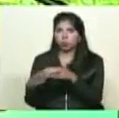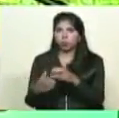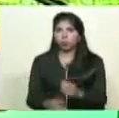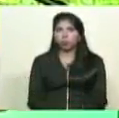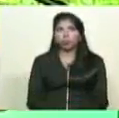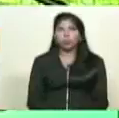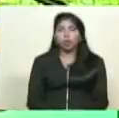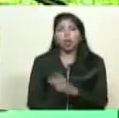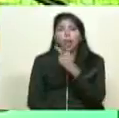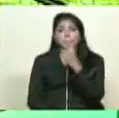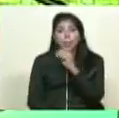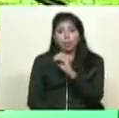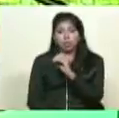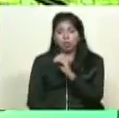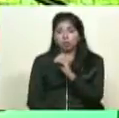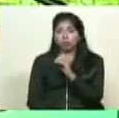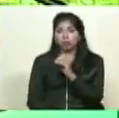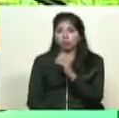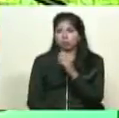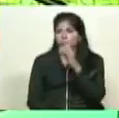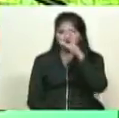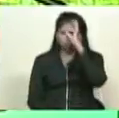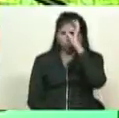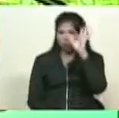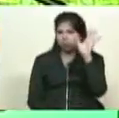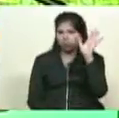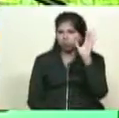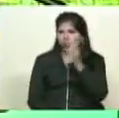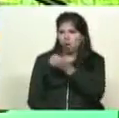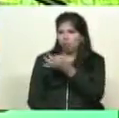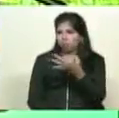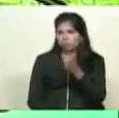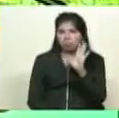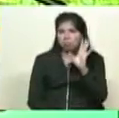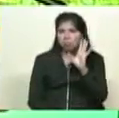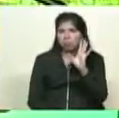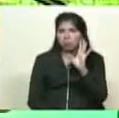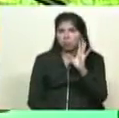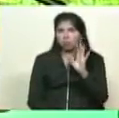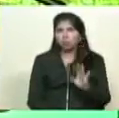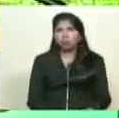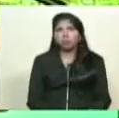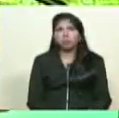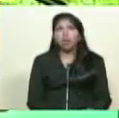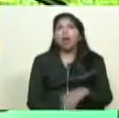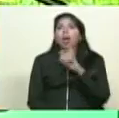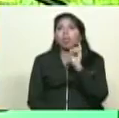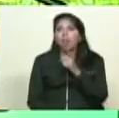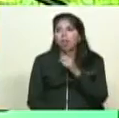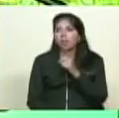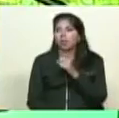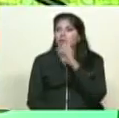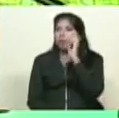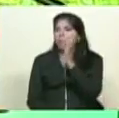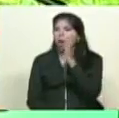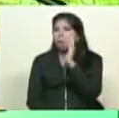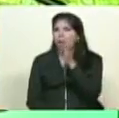Los 20 sectores, no sé cuántos sectores están representados aquí, y se hagan congresos nacionales